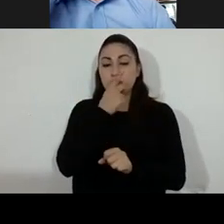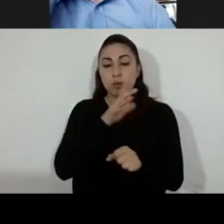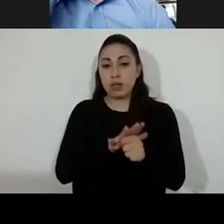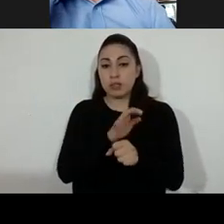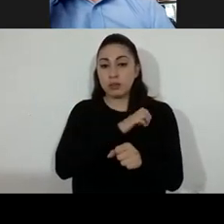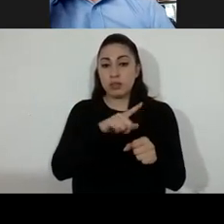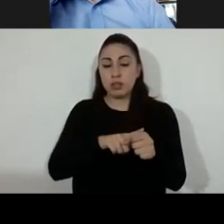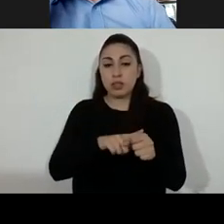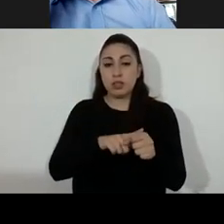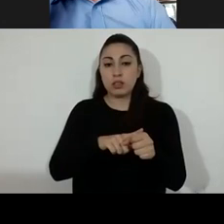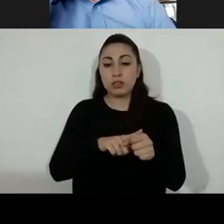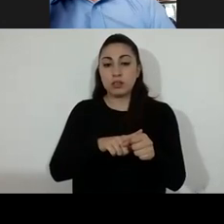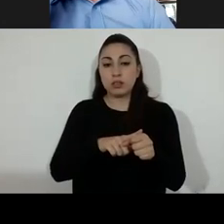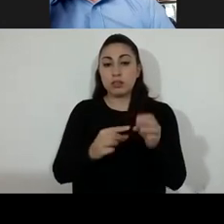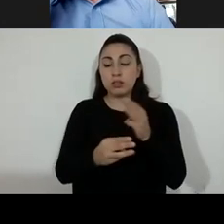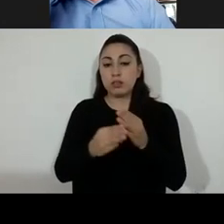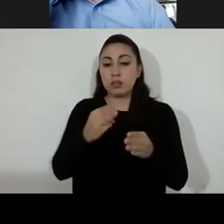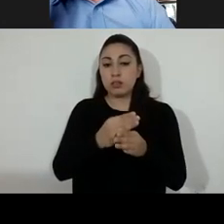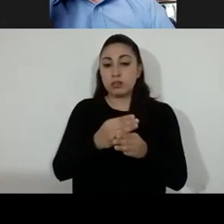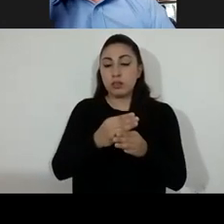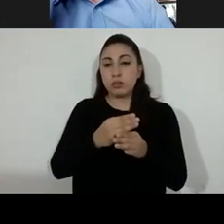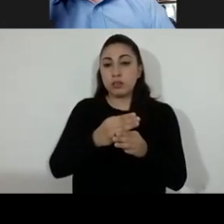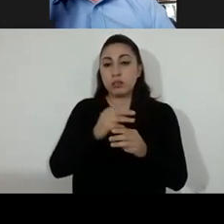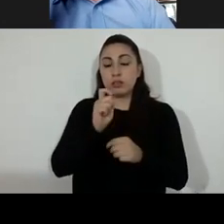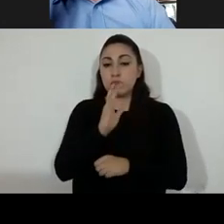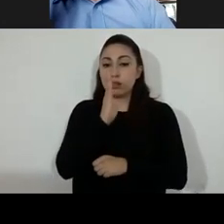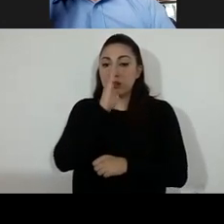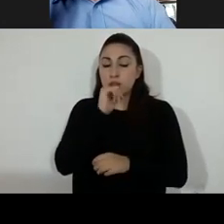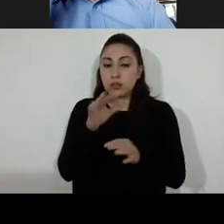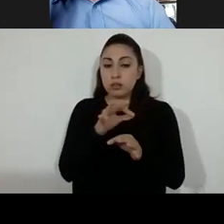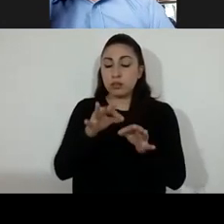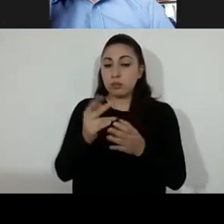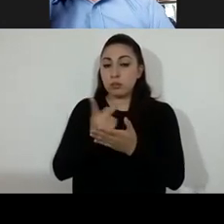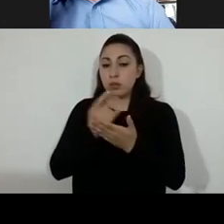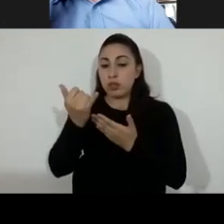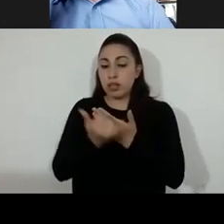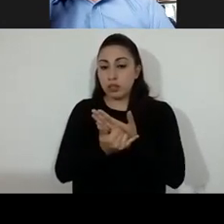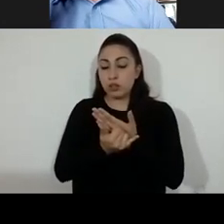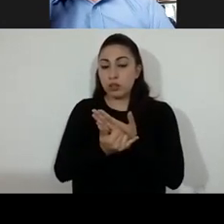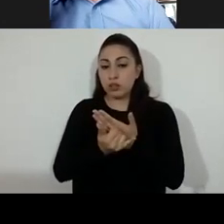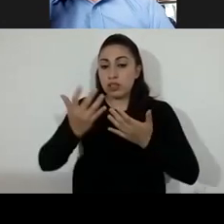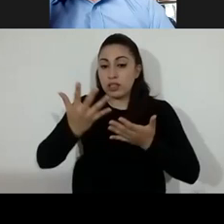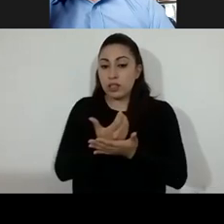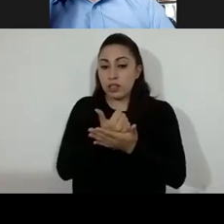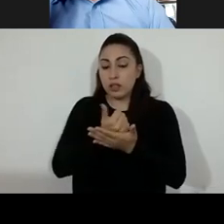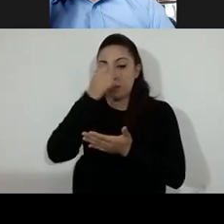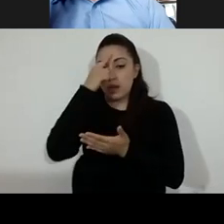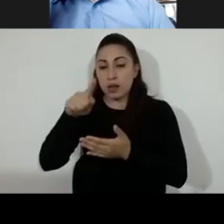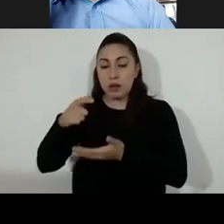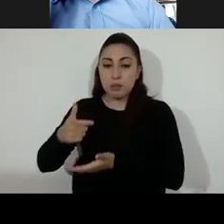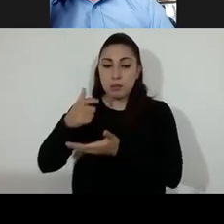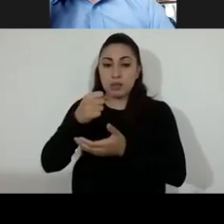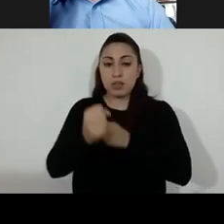material, que impida llevar a cabo algún proyecto ganador del presupuesto participativo de los